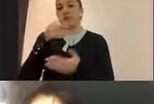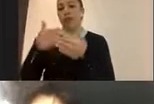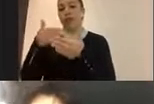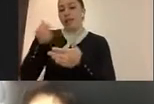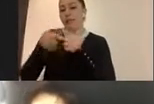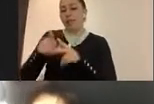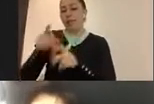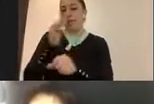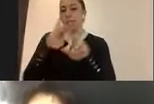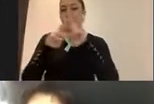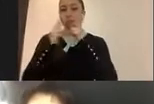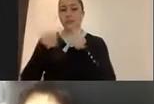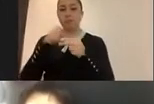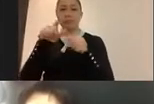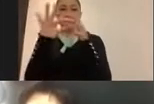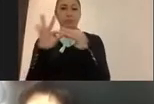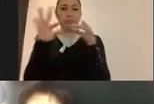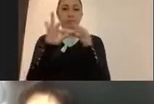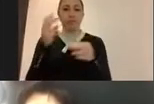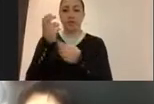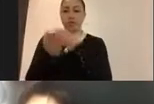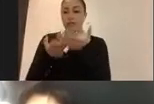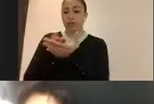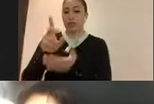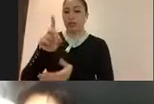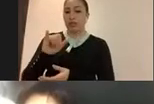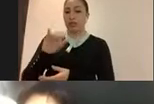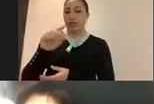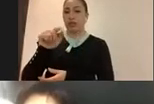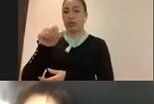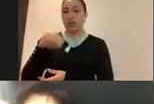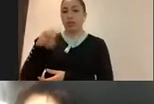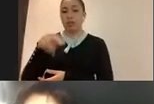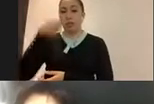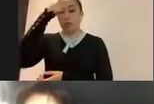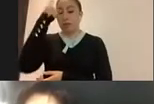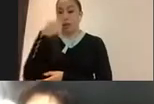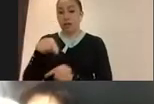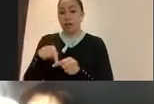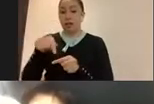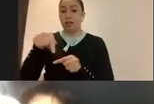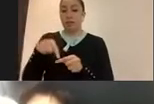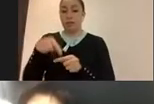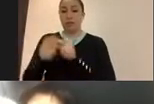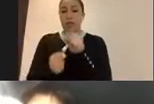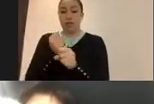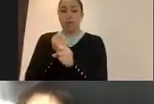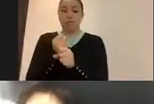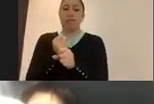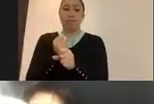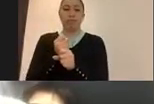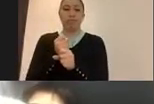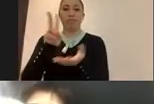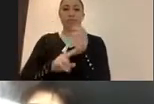que busca este dictamen es concluir, antes de que termine este periodo,